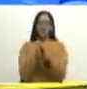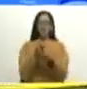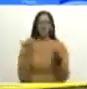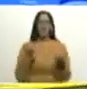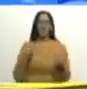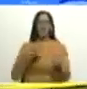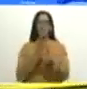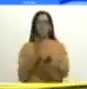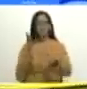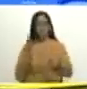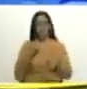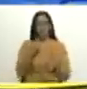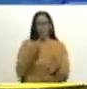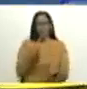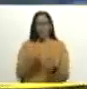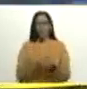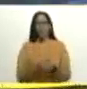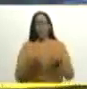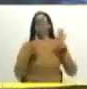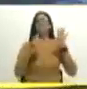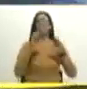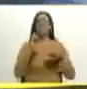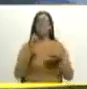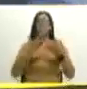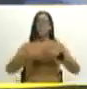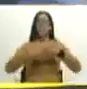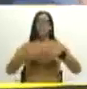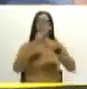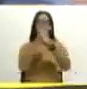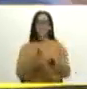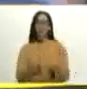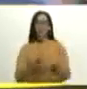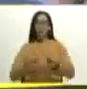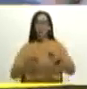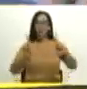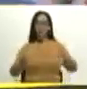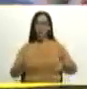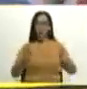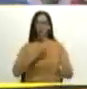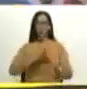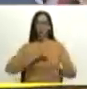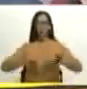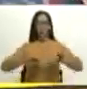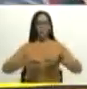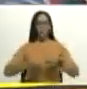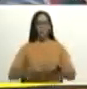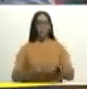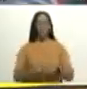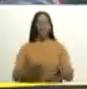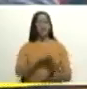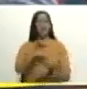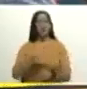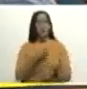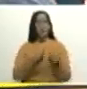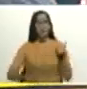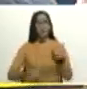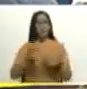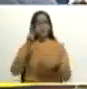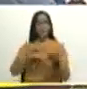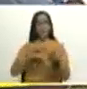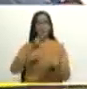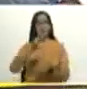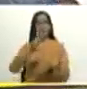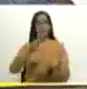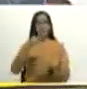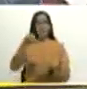cola, vamos a decirlo así, 60 empresas que están en la espera de la certificación del comité promotor. Igualmente, presidente, del 2 al 3 de noviembre